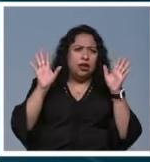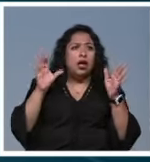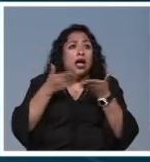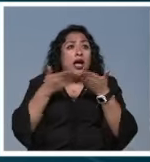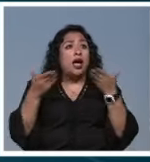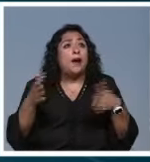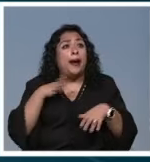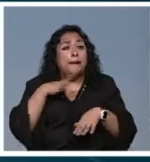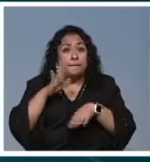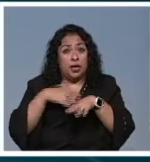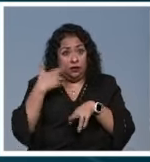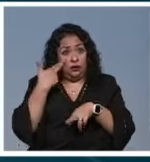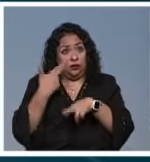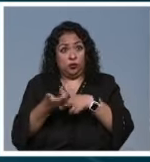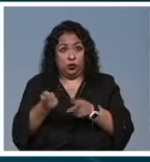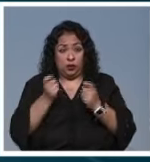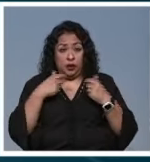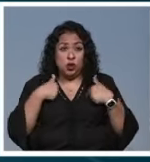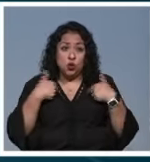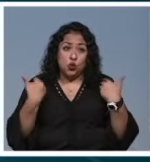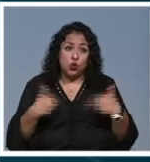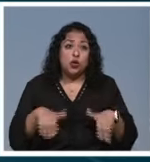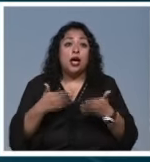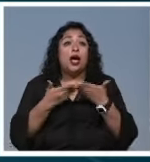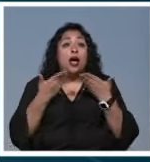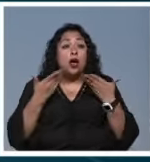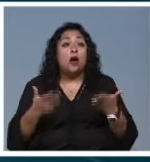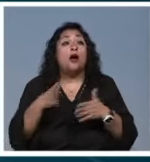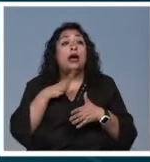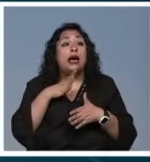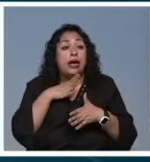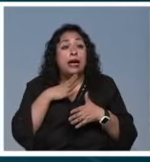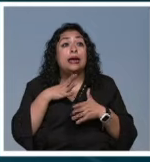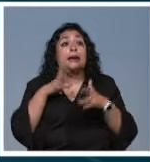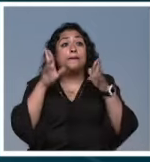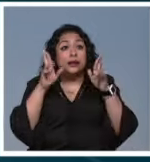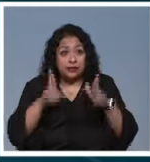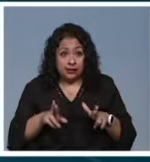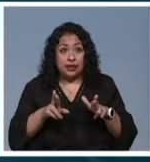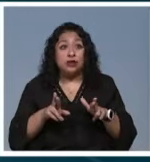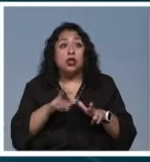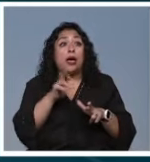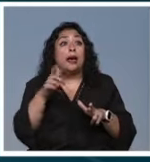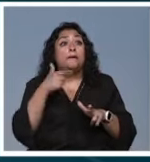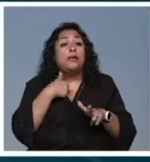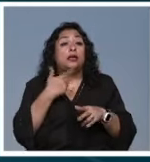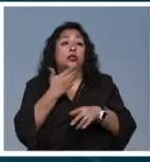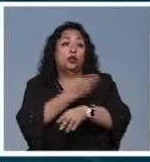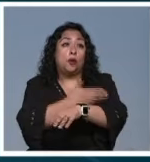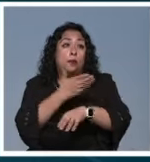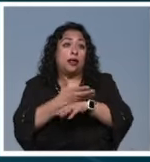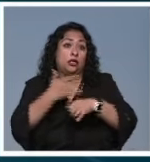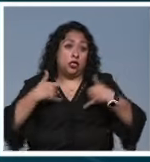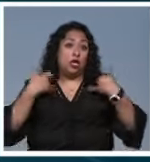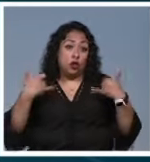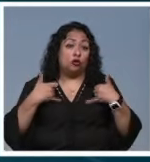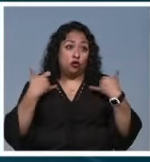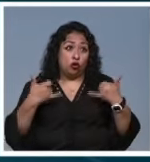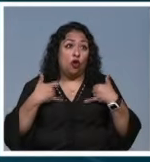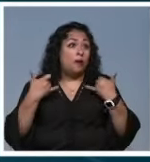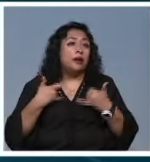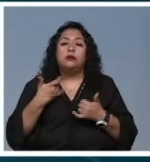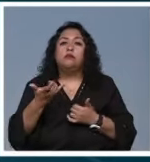tengo mucho más responsabilidad, porque ahora tengo una representatividad ante mis compañeros más jóvenes